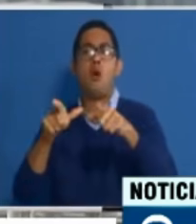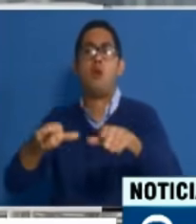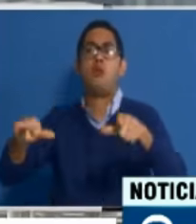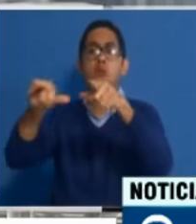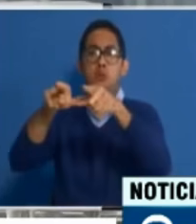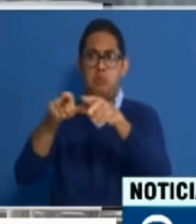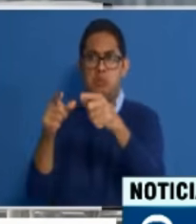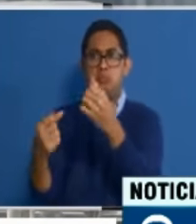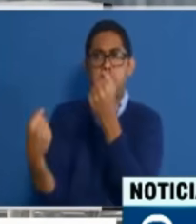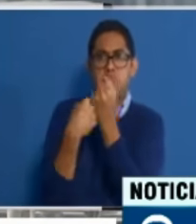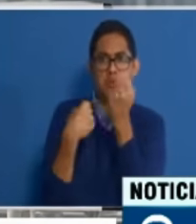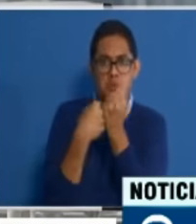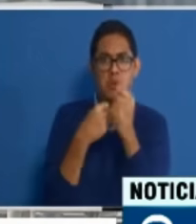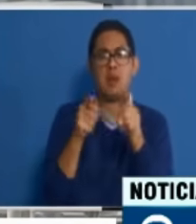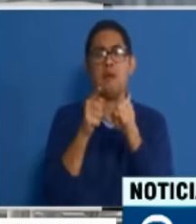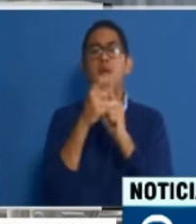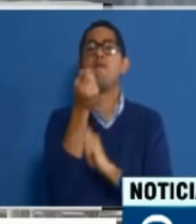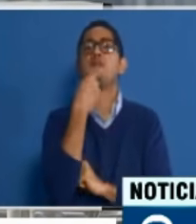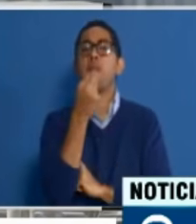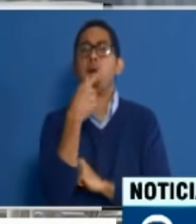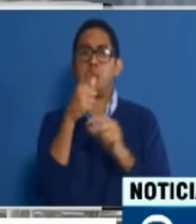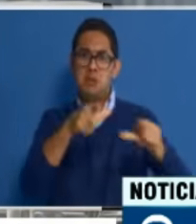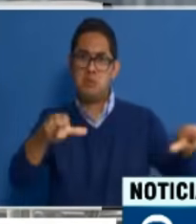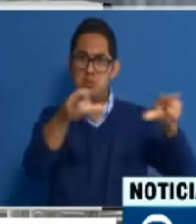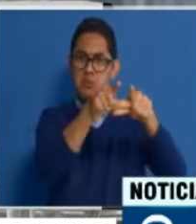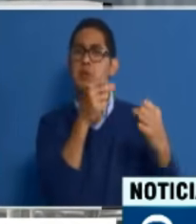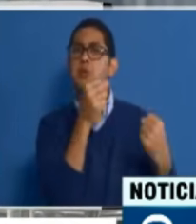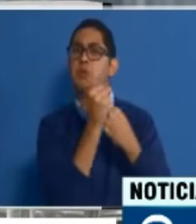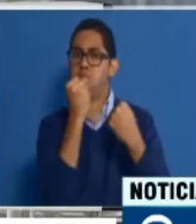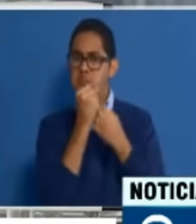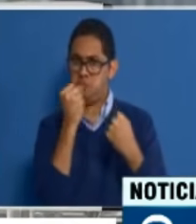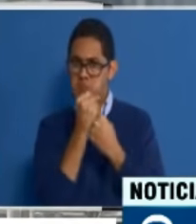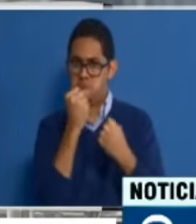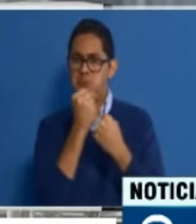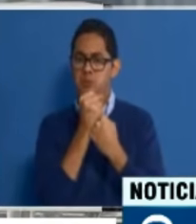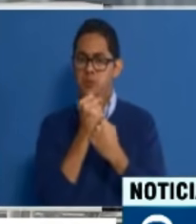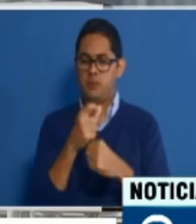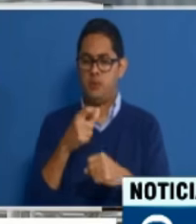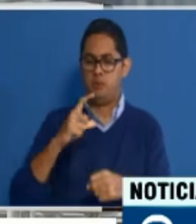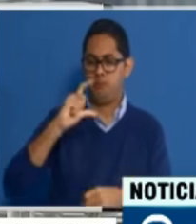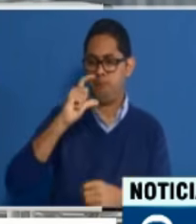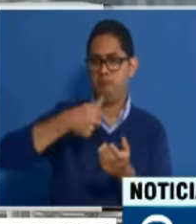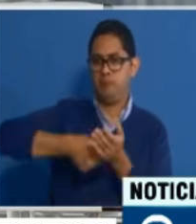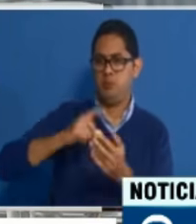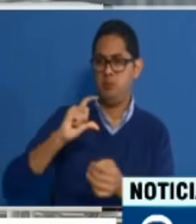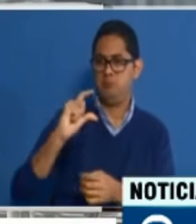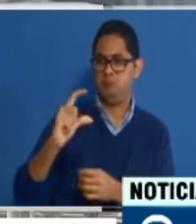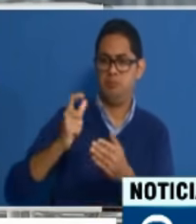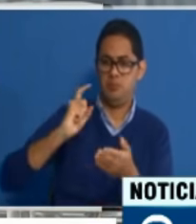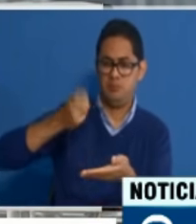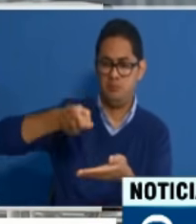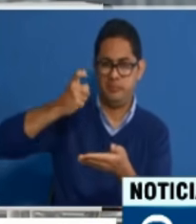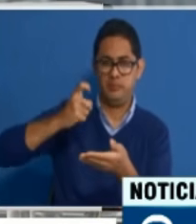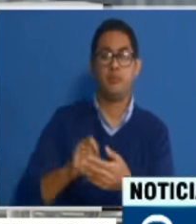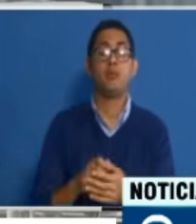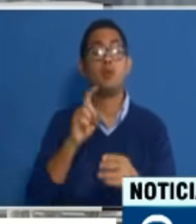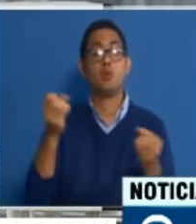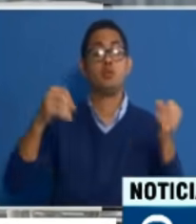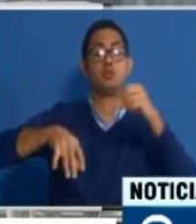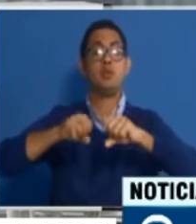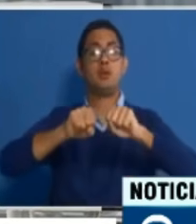está apoyando este programa de la cédula solidaria. El Super